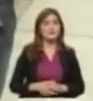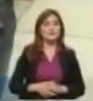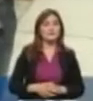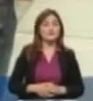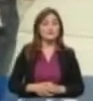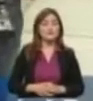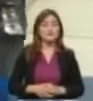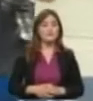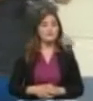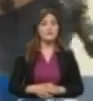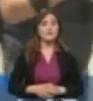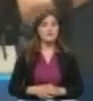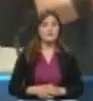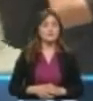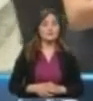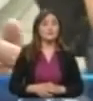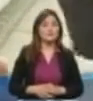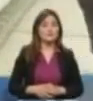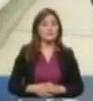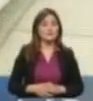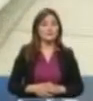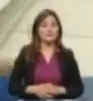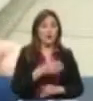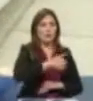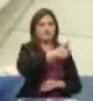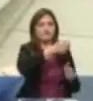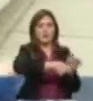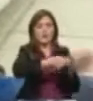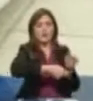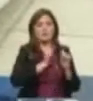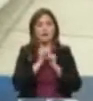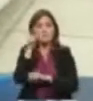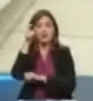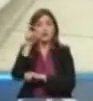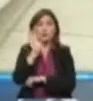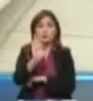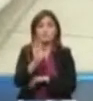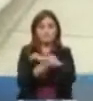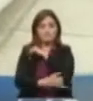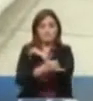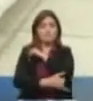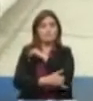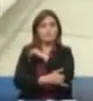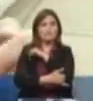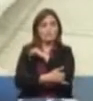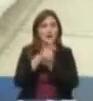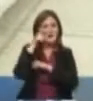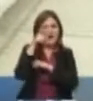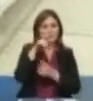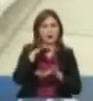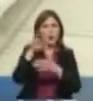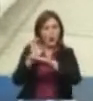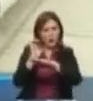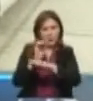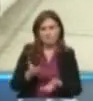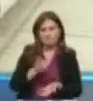aquella que la Procuraduría de su país y la Fiscalía de su país le entregó al Fiscal General de la Nación